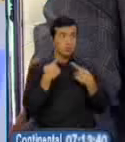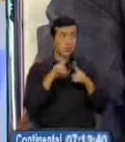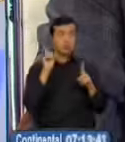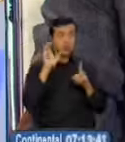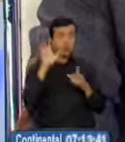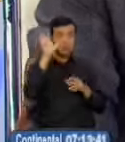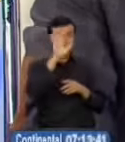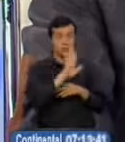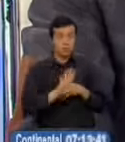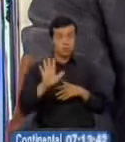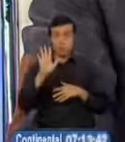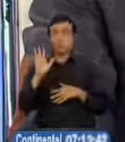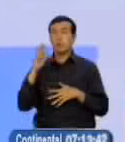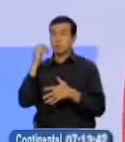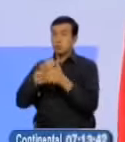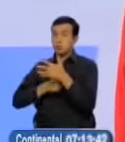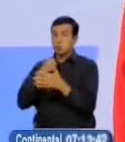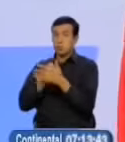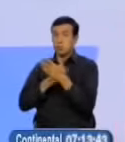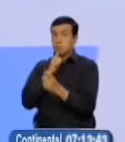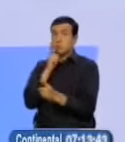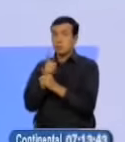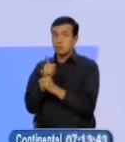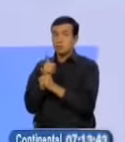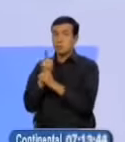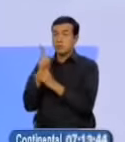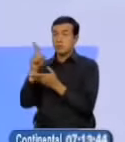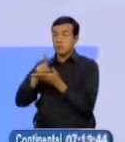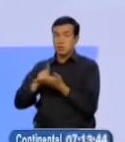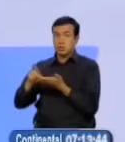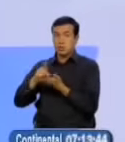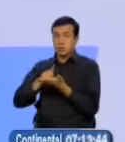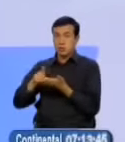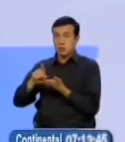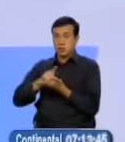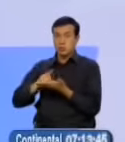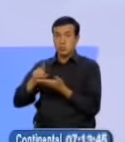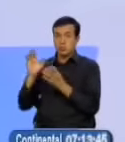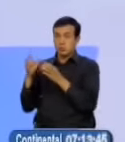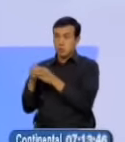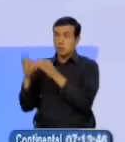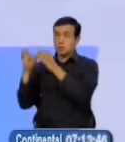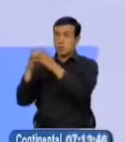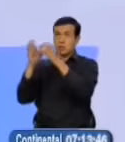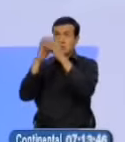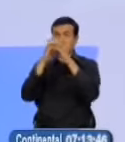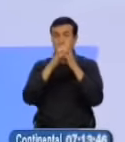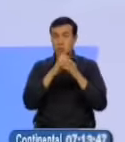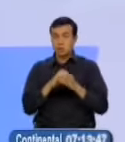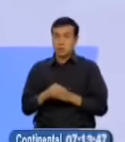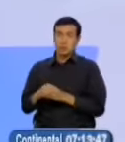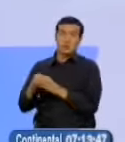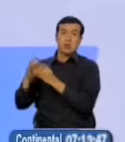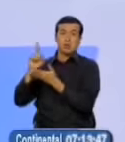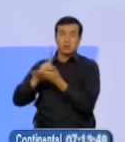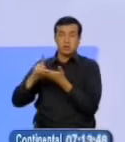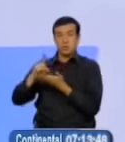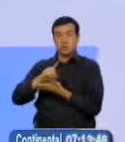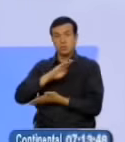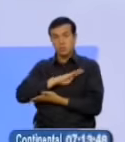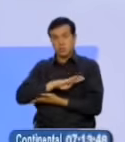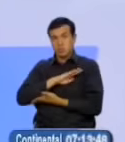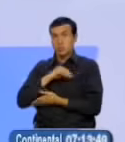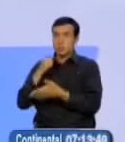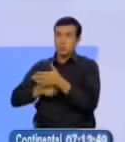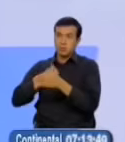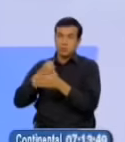provincias. Y por eso otro de los grandes desafíos es el de construir los distritos metropolitanos. Es el de hacer la legislación propia para los distritos metropolitanos. Varios